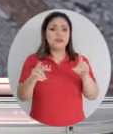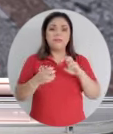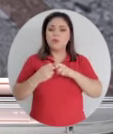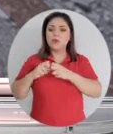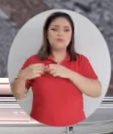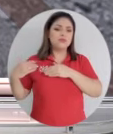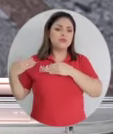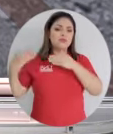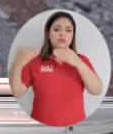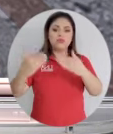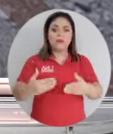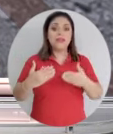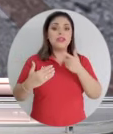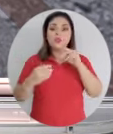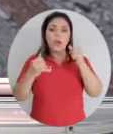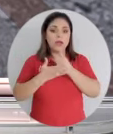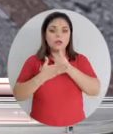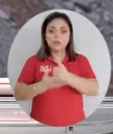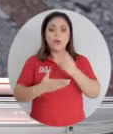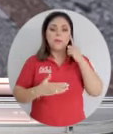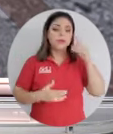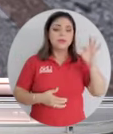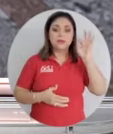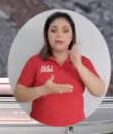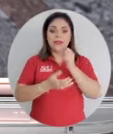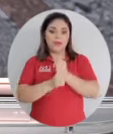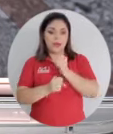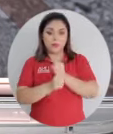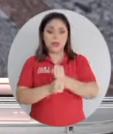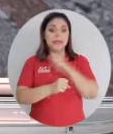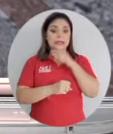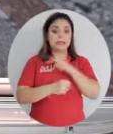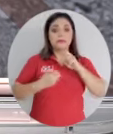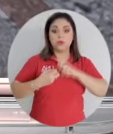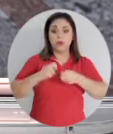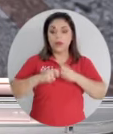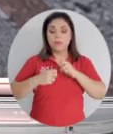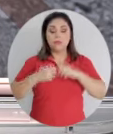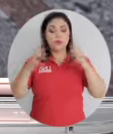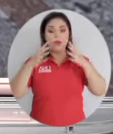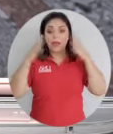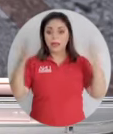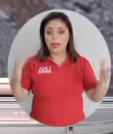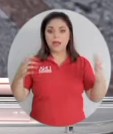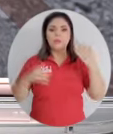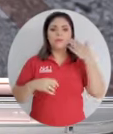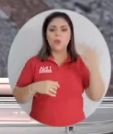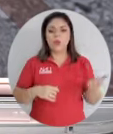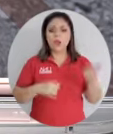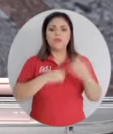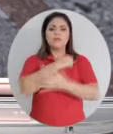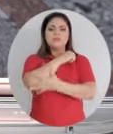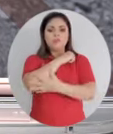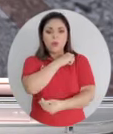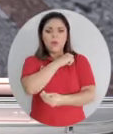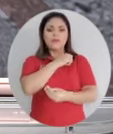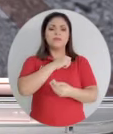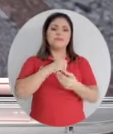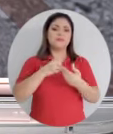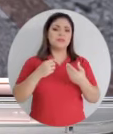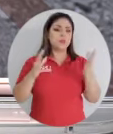mercado laboral. Y tenemos un problema en este momento gravísimo, ¿verdad? Tenemos el desempleo y la pobreza, y lo